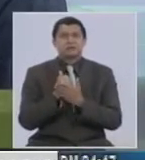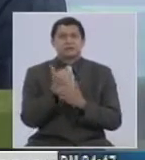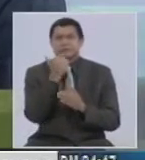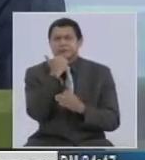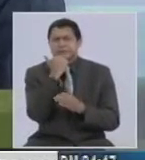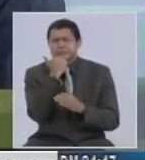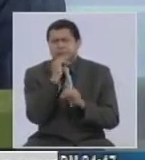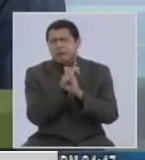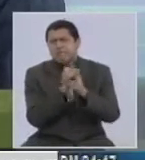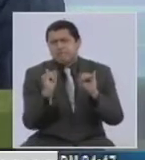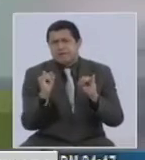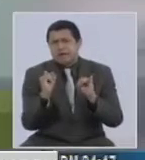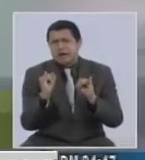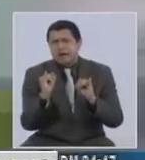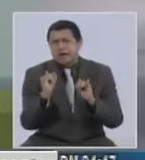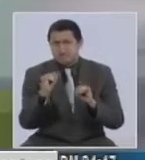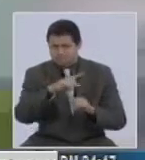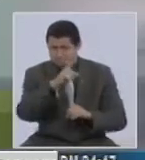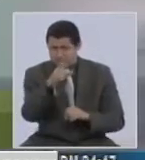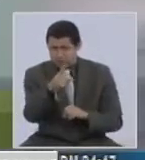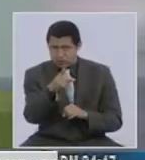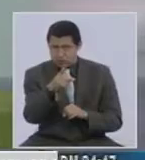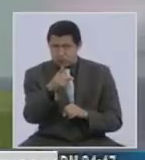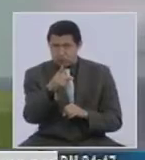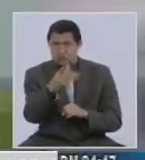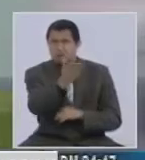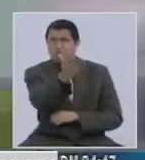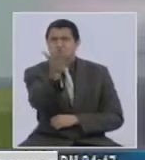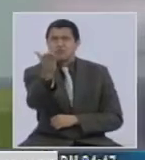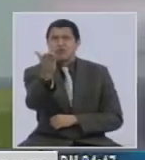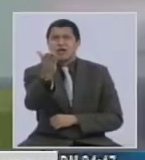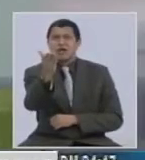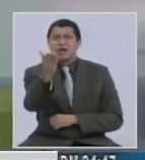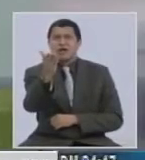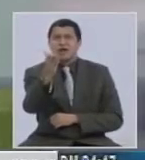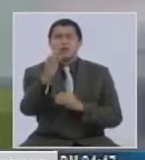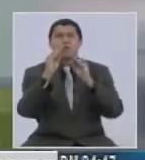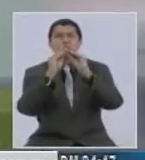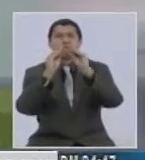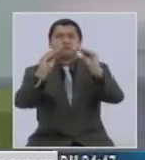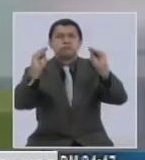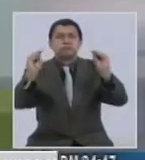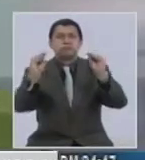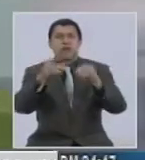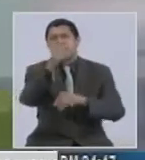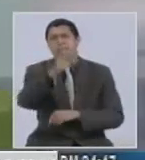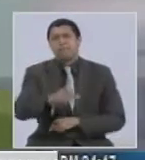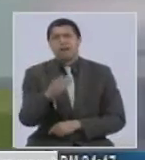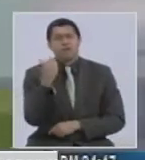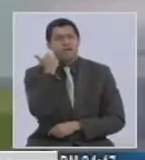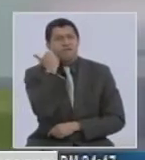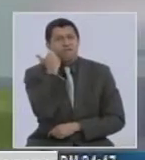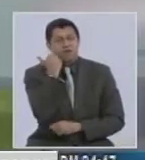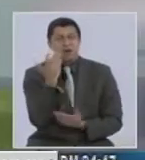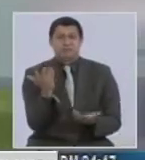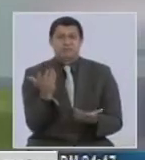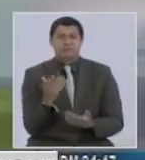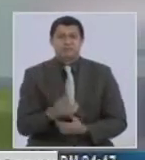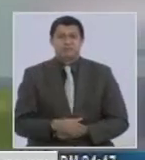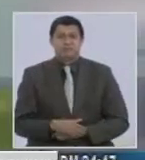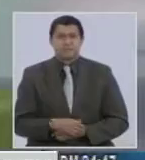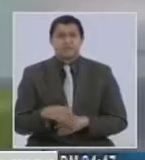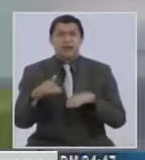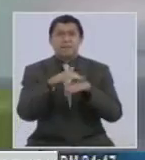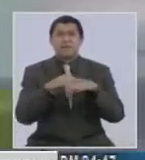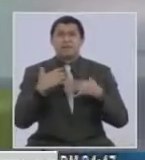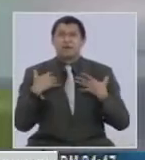debemos finalizar, pero antes quisiera que les dejo las pantallas de Globovisión para que le dé un mensaje a los pacientes que están pasando por esta situación y al